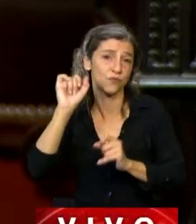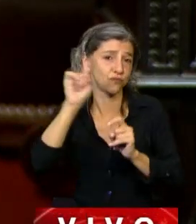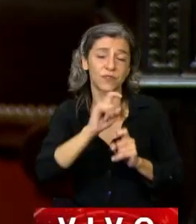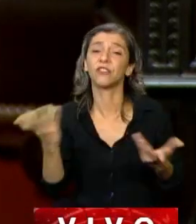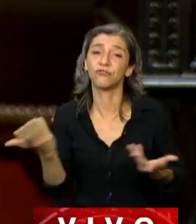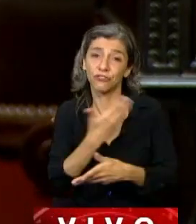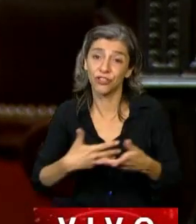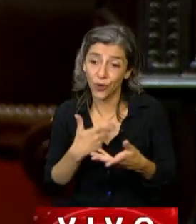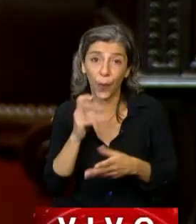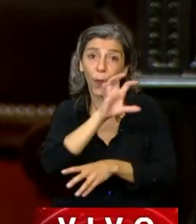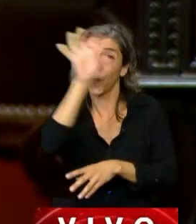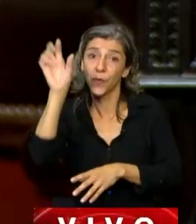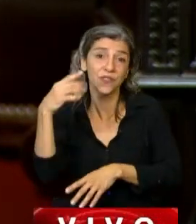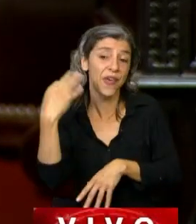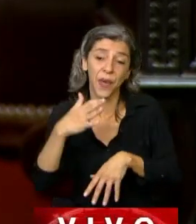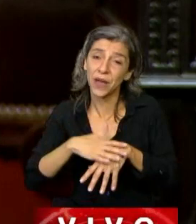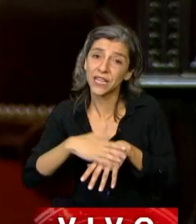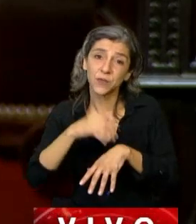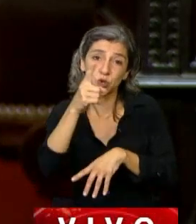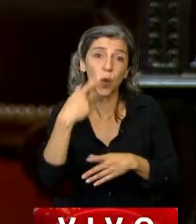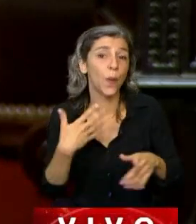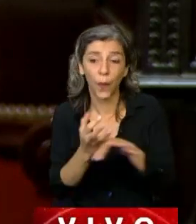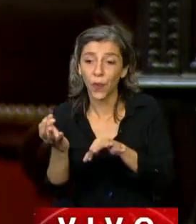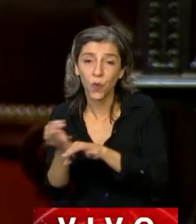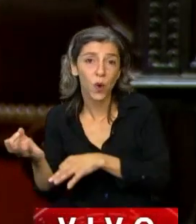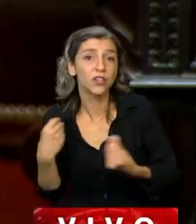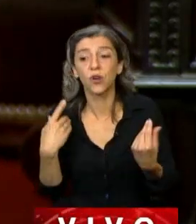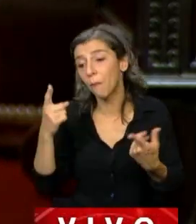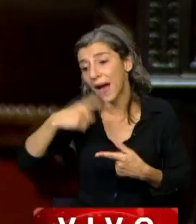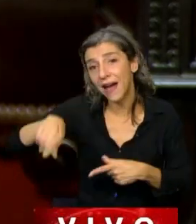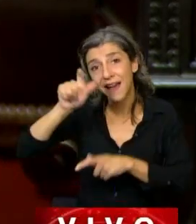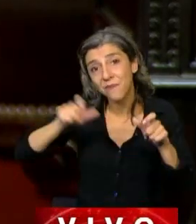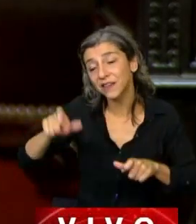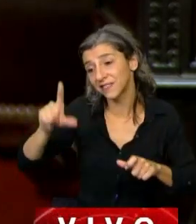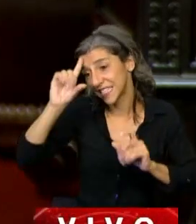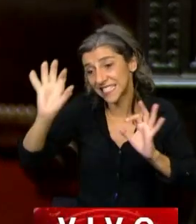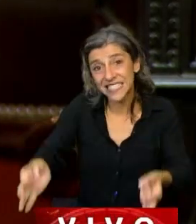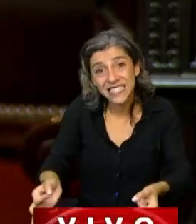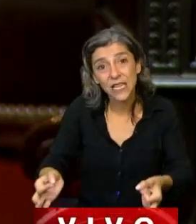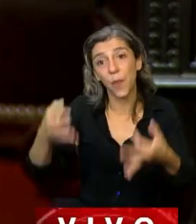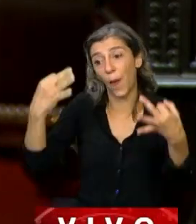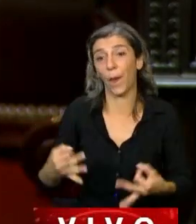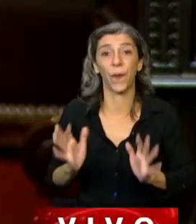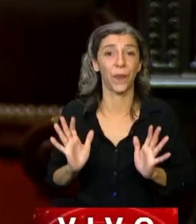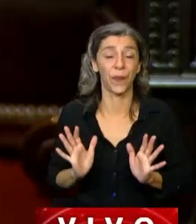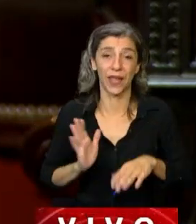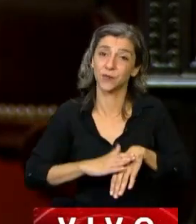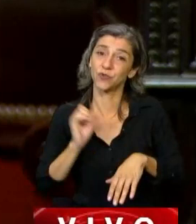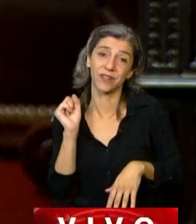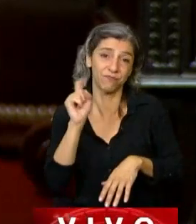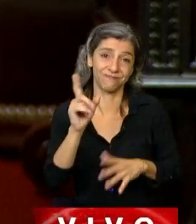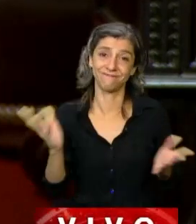que hacerse cargo de incrementar la educación y la concientización en cada una de sus jurisdicciones. Y en